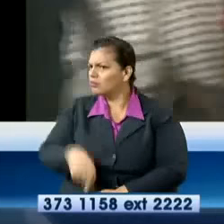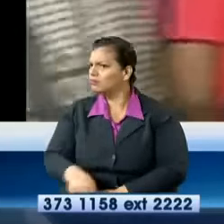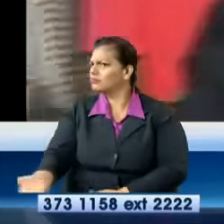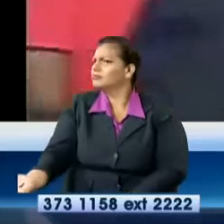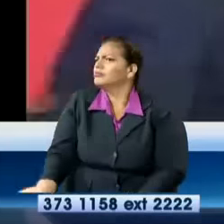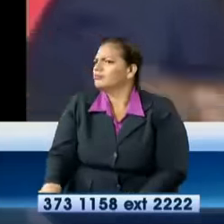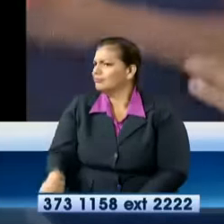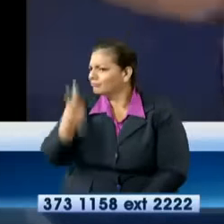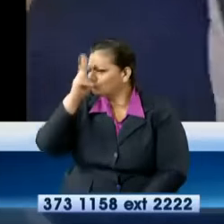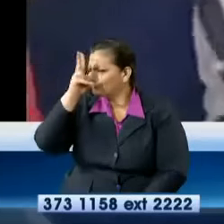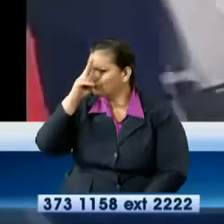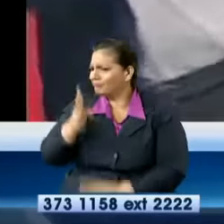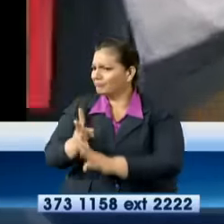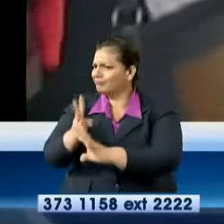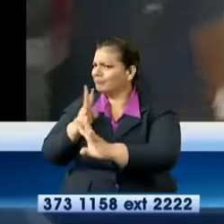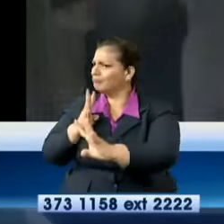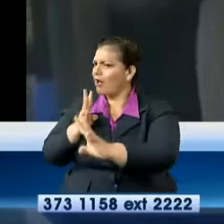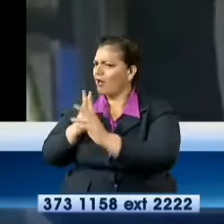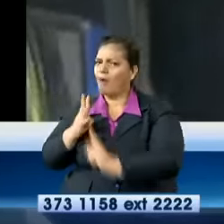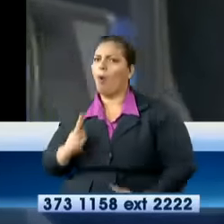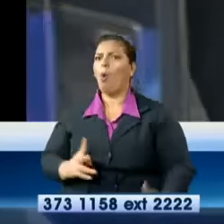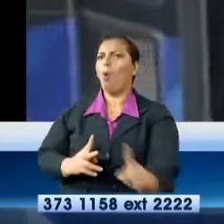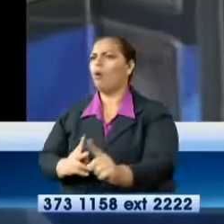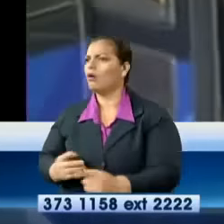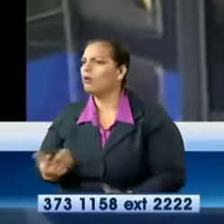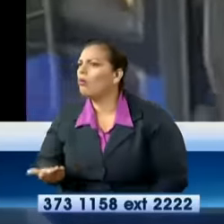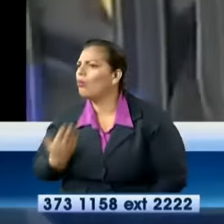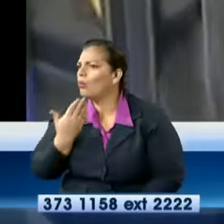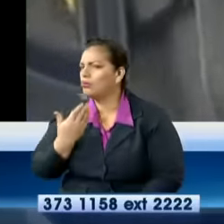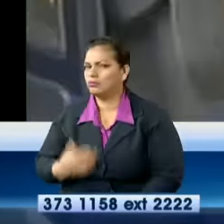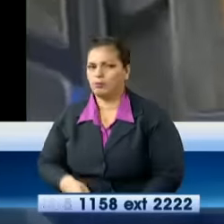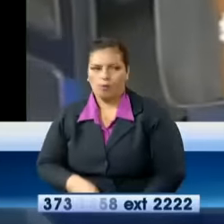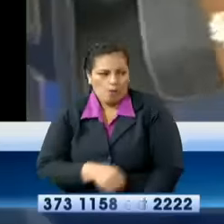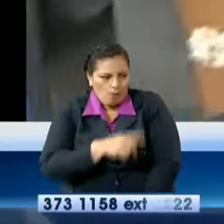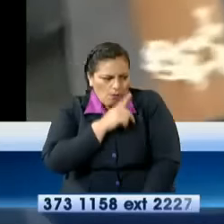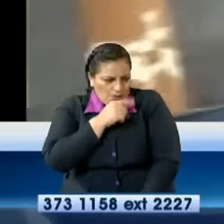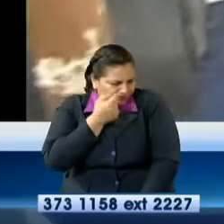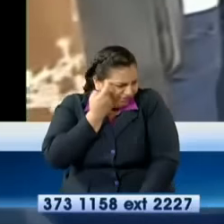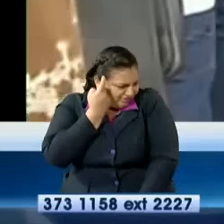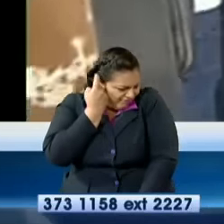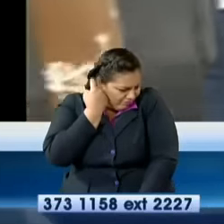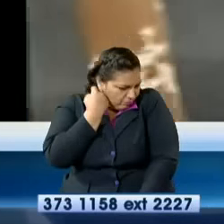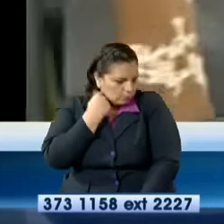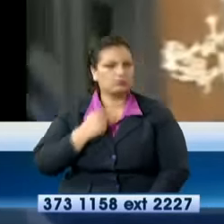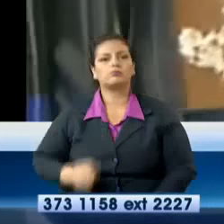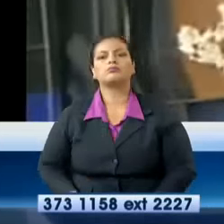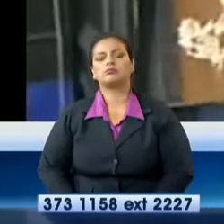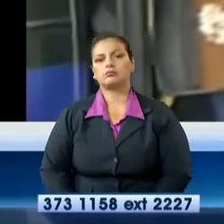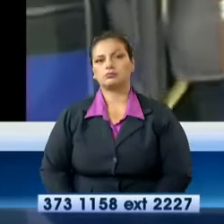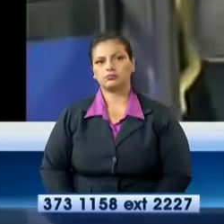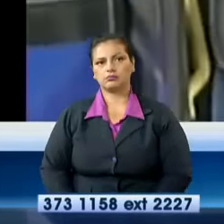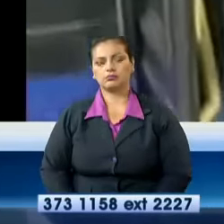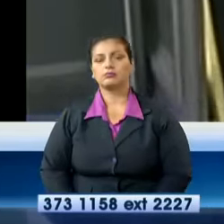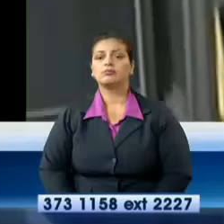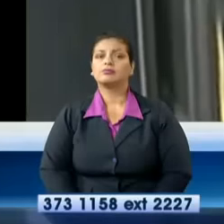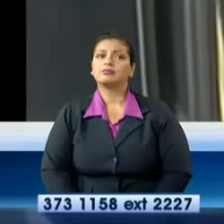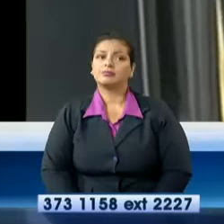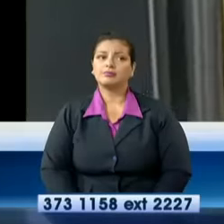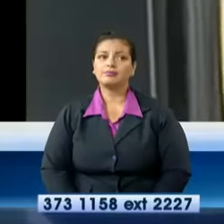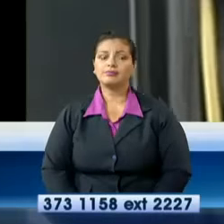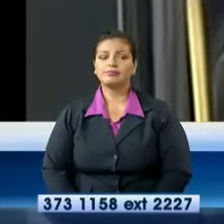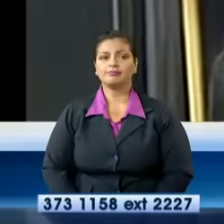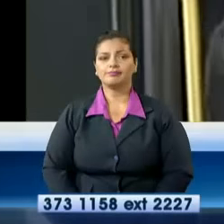Lo que ocurre, eso sí, debería haber otra campaña. Creo que hay que hacer campaña absolutamente para todo, pero esto sí debería, me atrevo a decir,